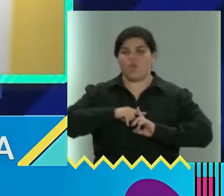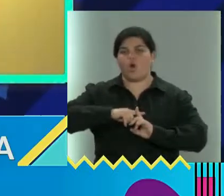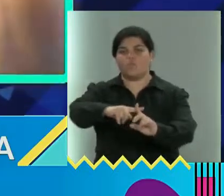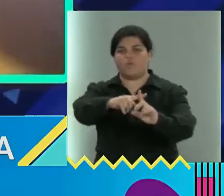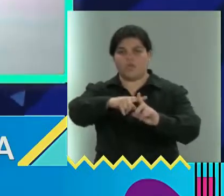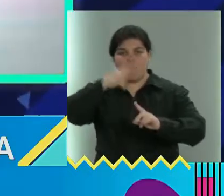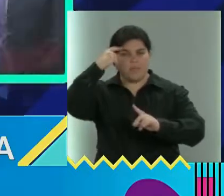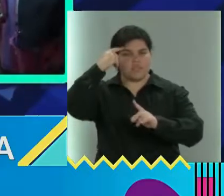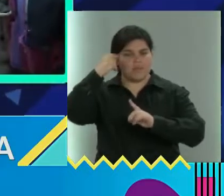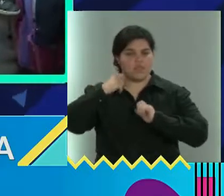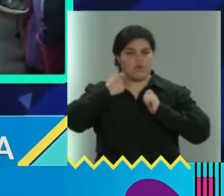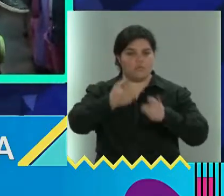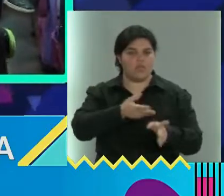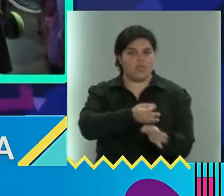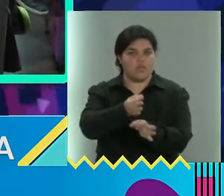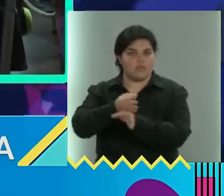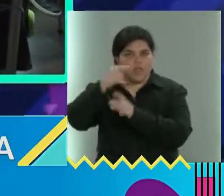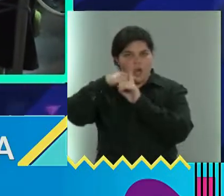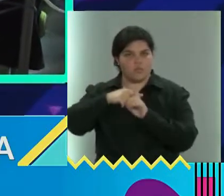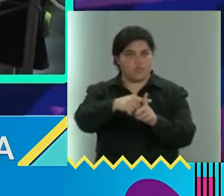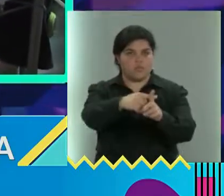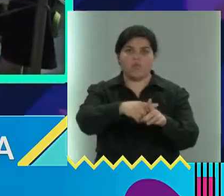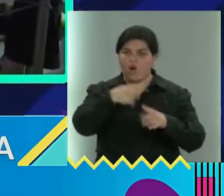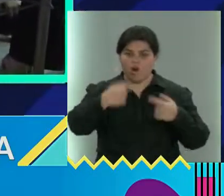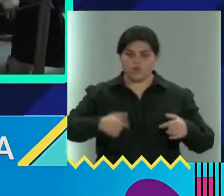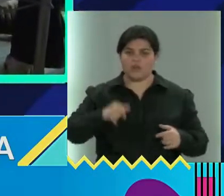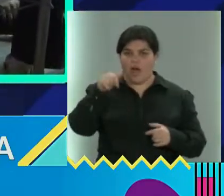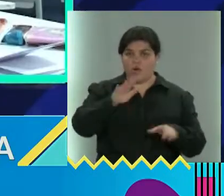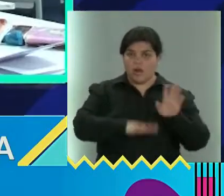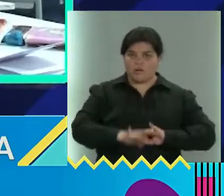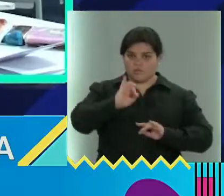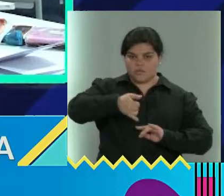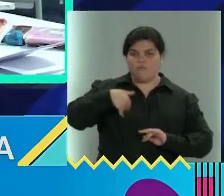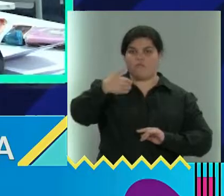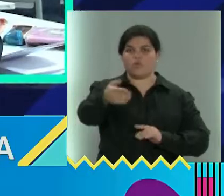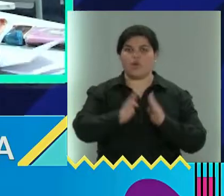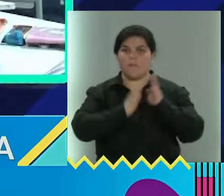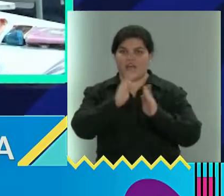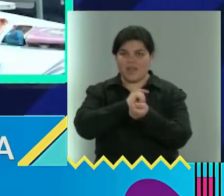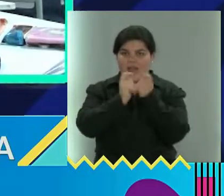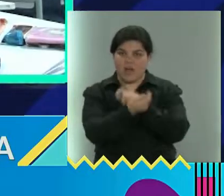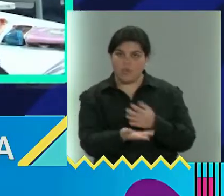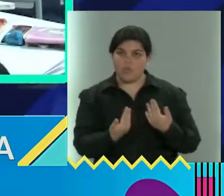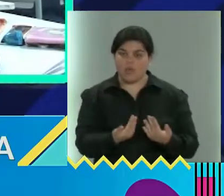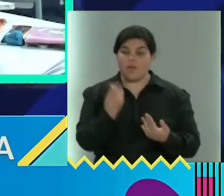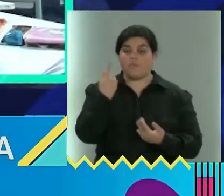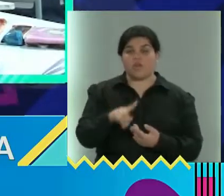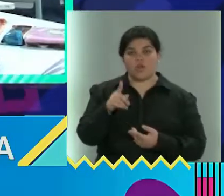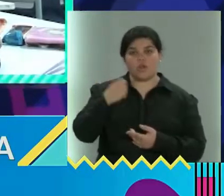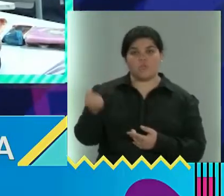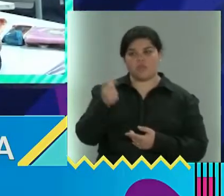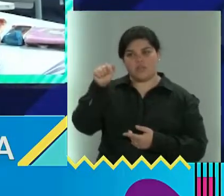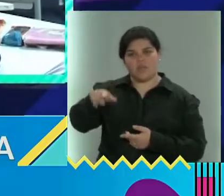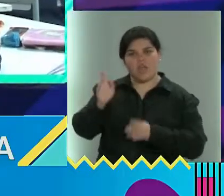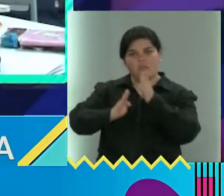Probablemente muchas de las cosas que ustedes puedan hacer puedan ser reemplazadas en un futuro por una máquina, pero la capacidad de crear máquinas la